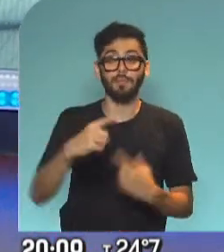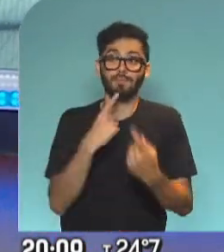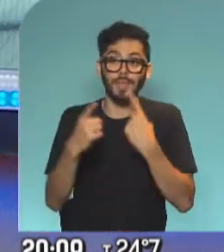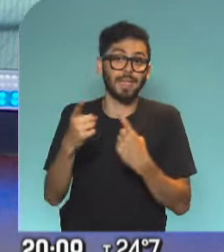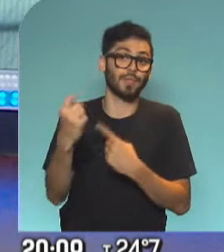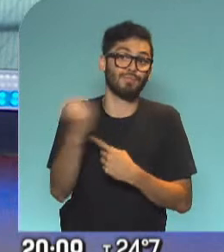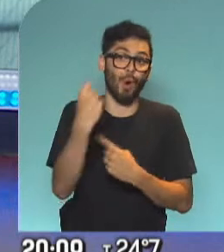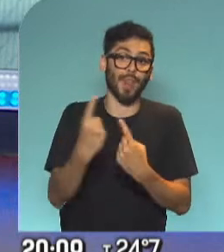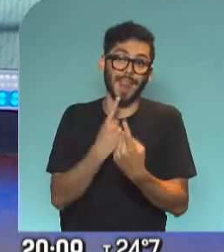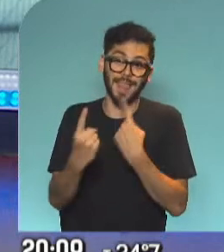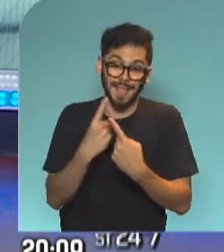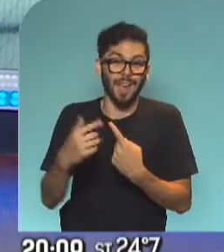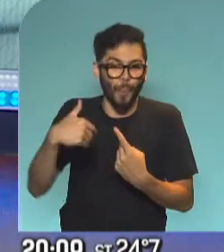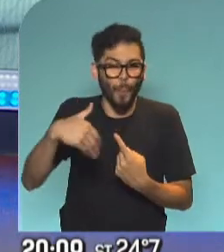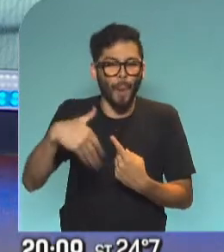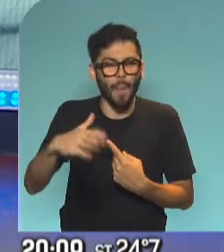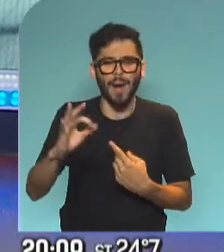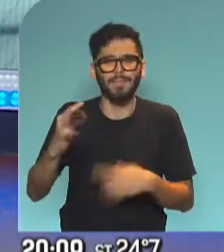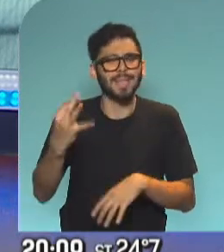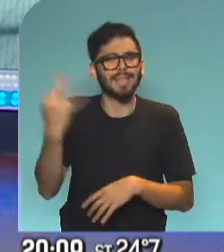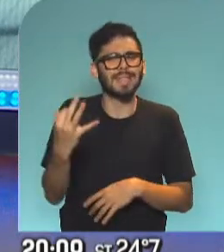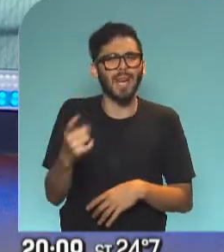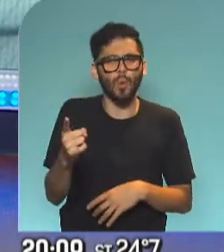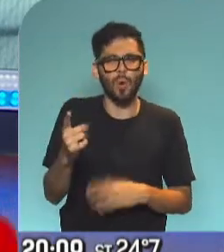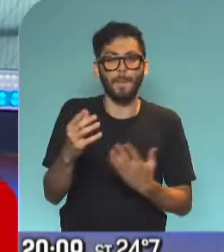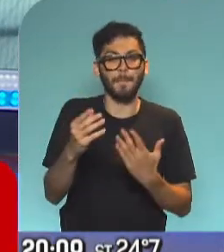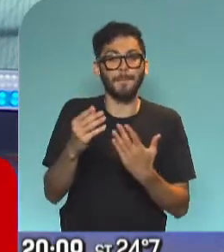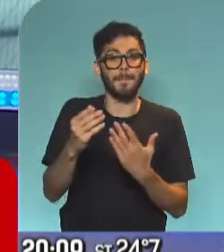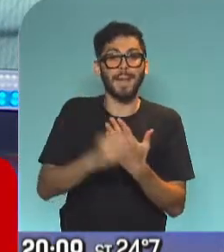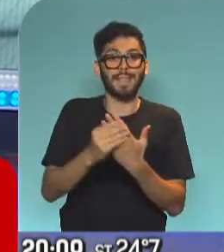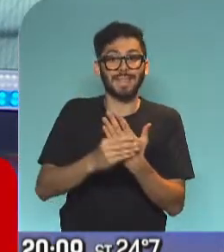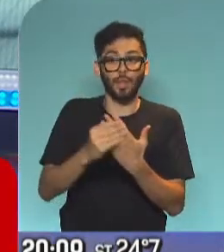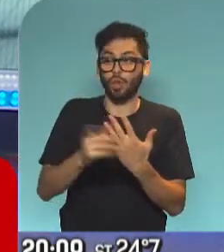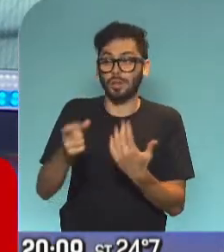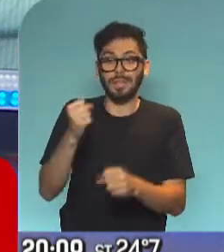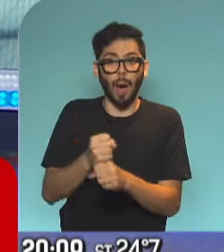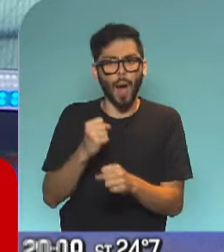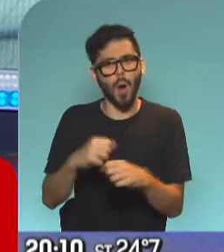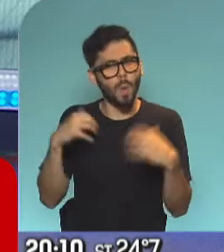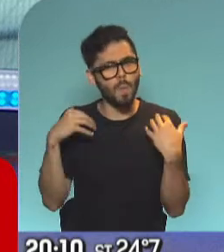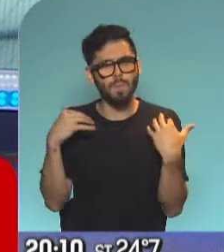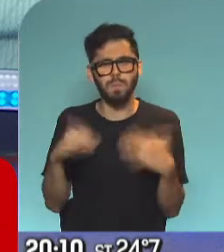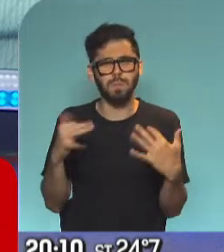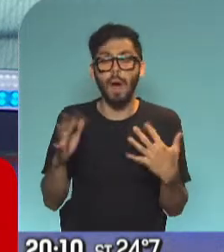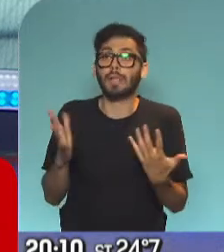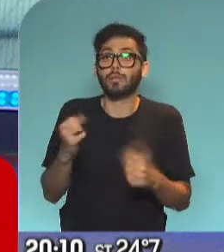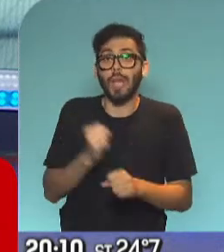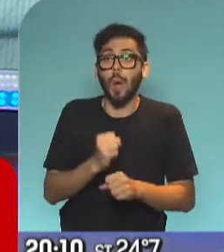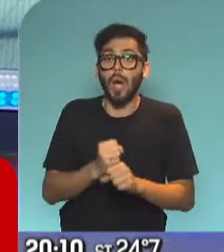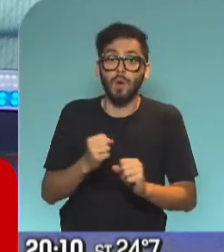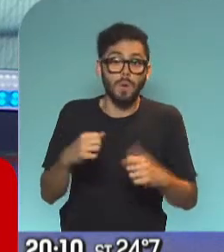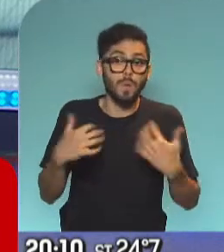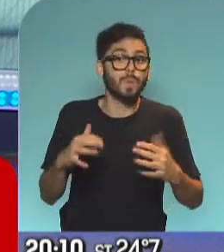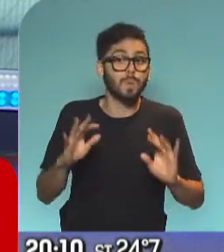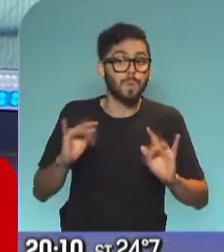Televisión Pública Noticias. Seguramente el titular del ministerio con más trabajo, el trabajo más sensible en